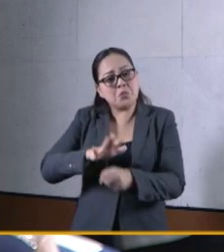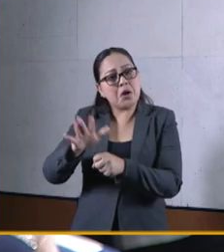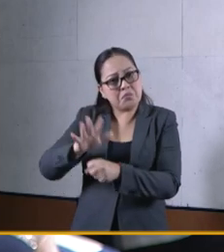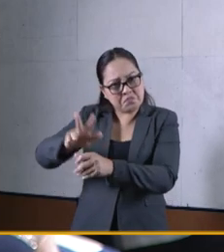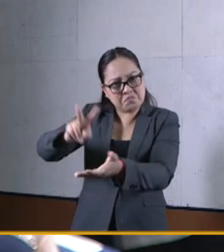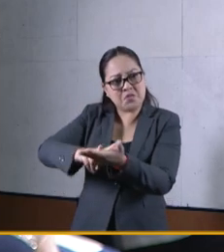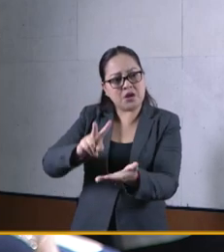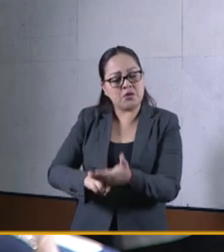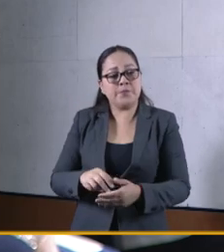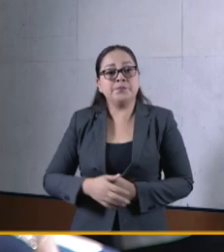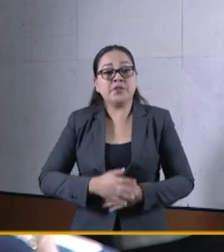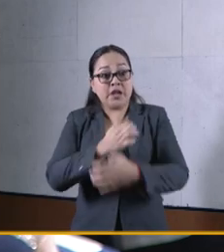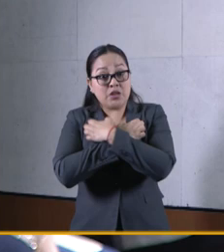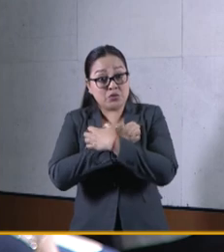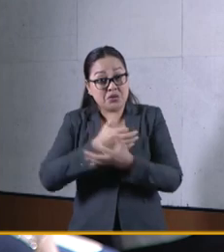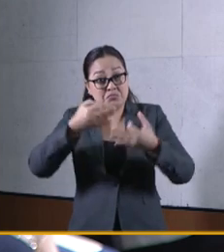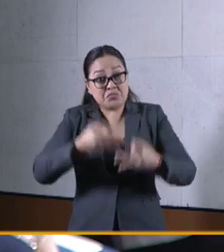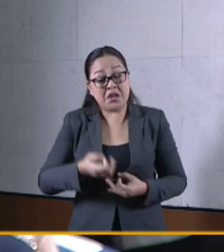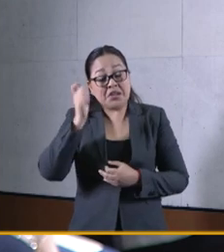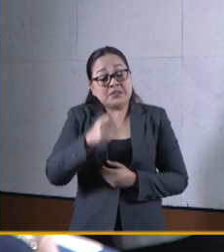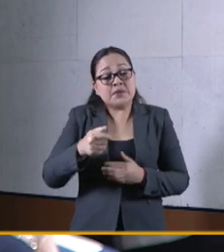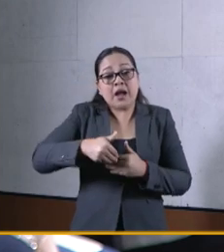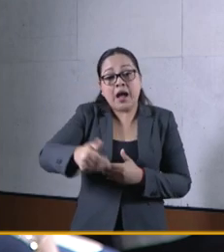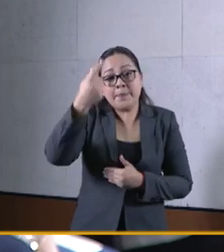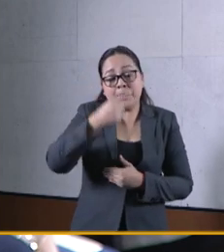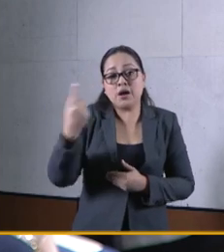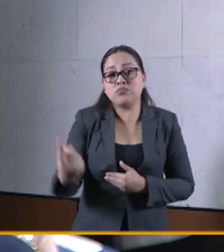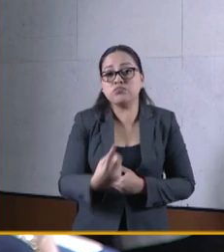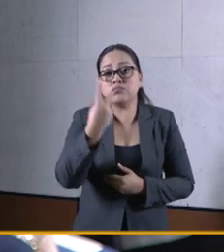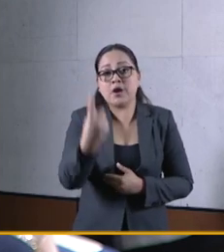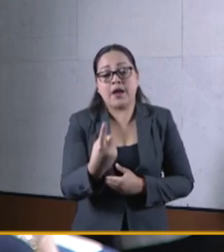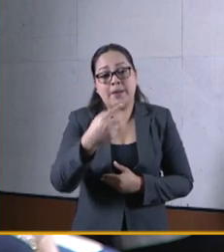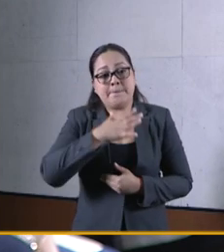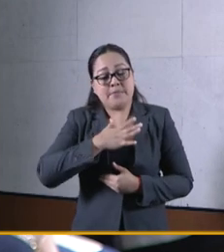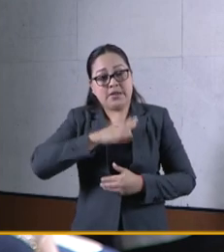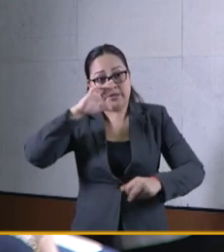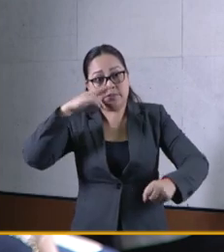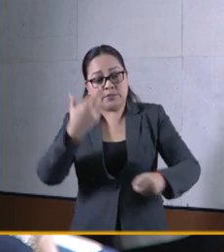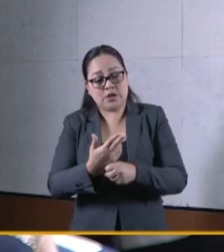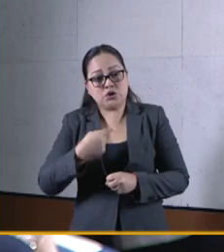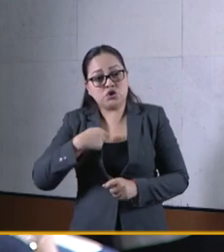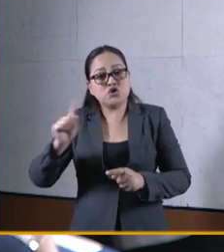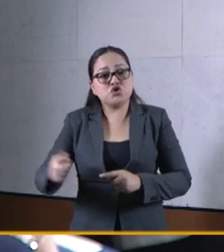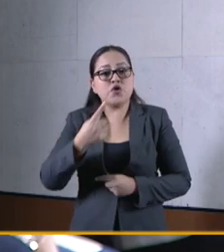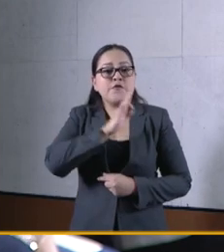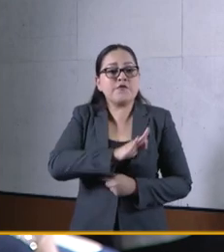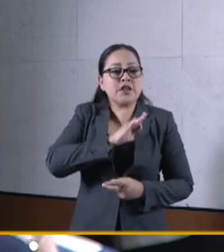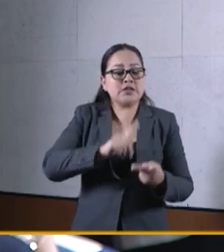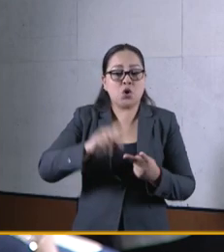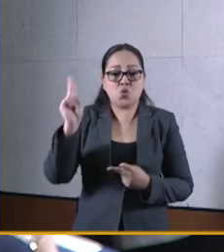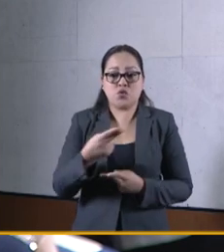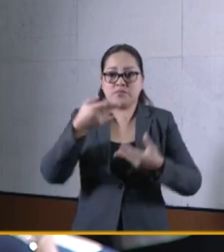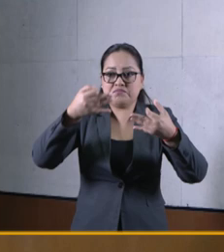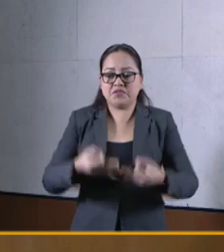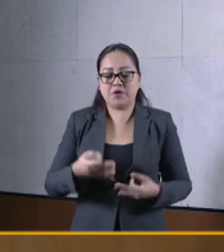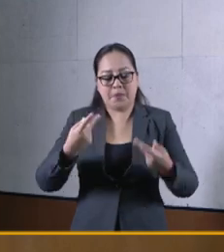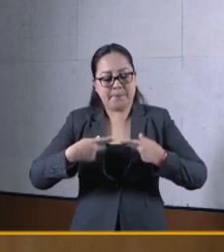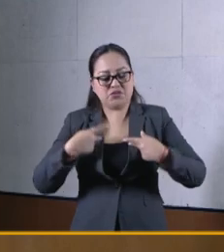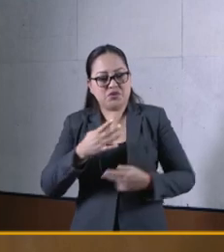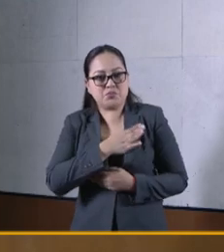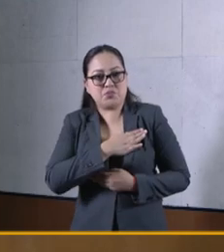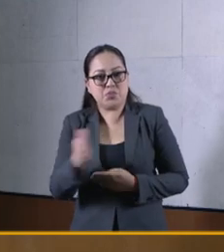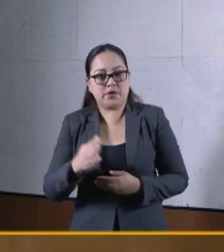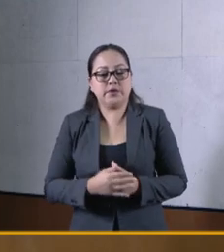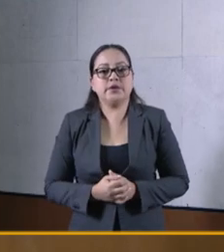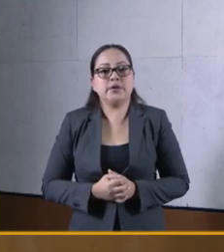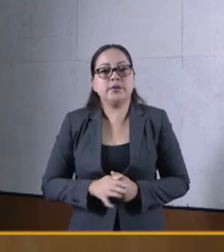trabajo de toda la vida y comienza ahora nuestro deber ser felices buenos universitarios y buenas personas